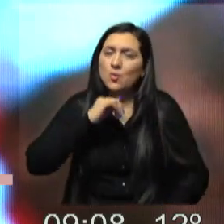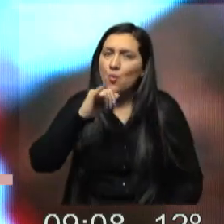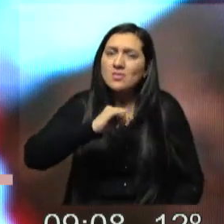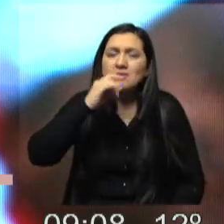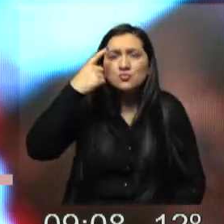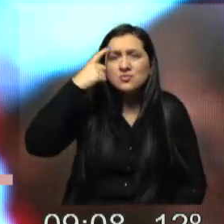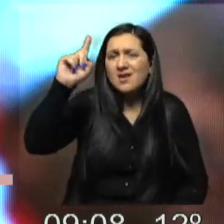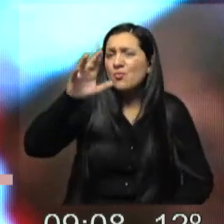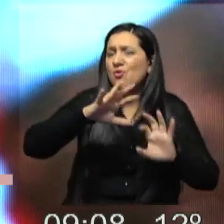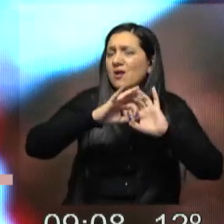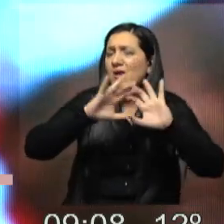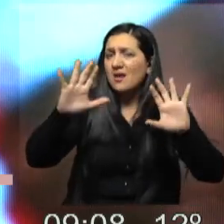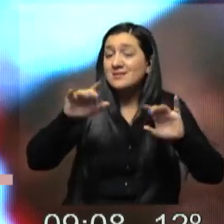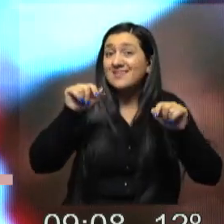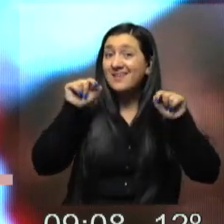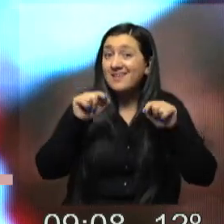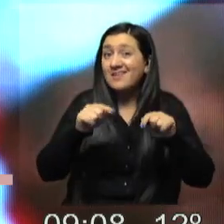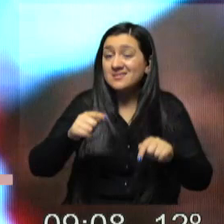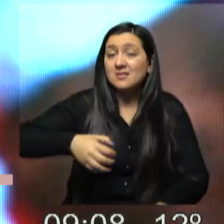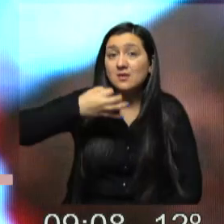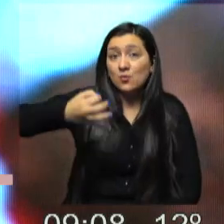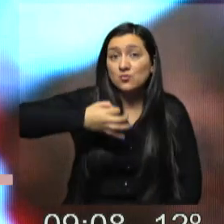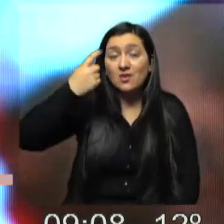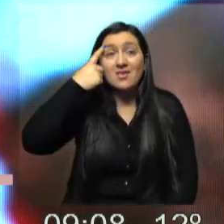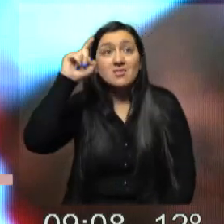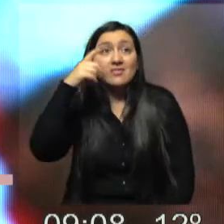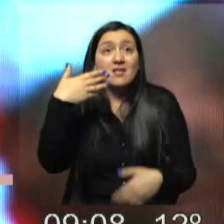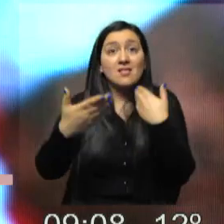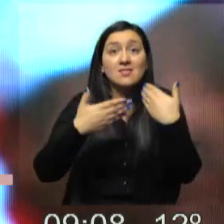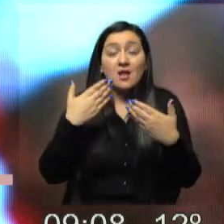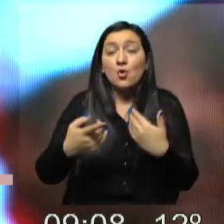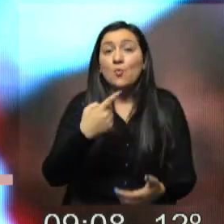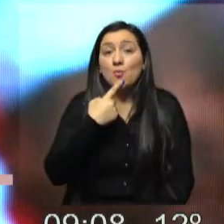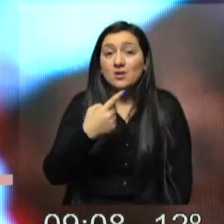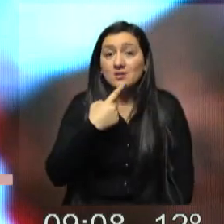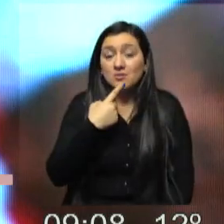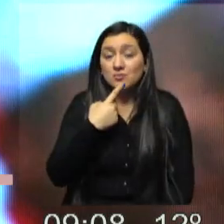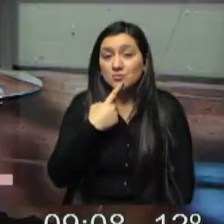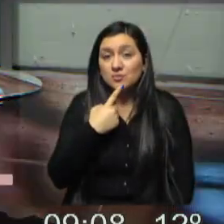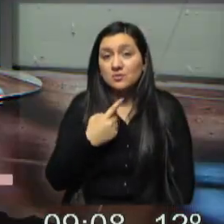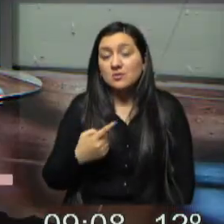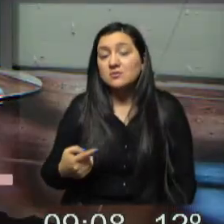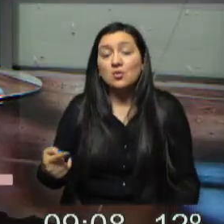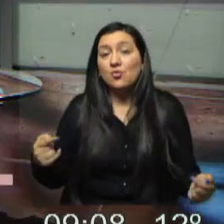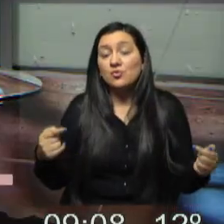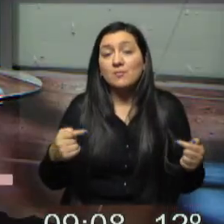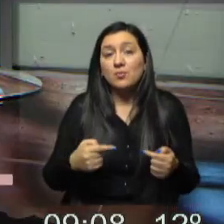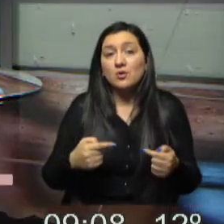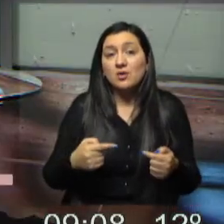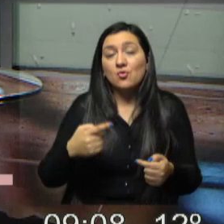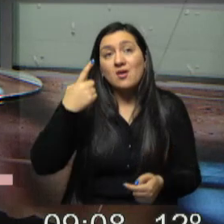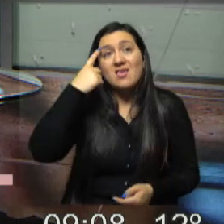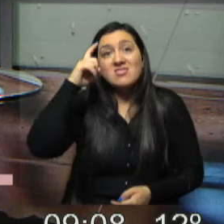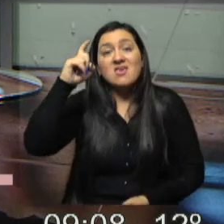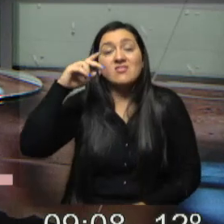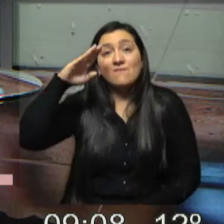forma muy concreta. En ese discurso, esa idea del diálogo político, de la concertación, se contrapone con una visión que el bolsonarismo y